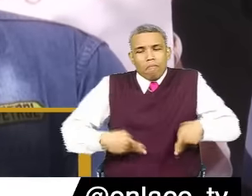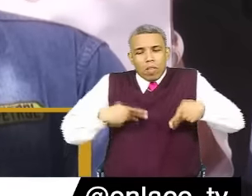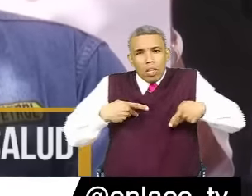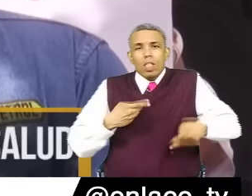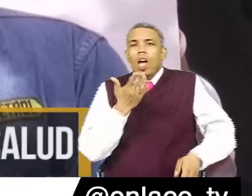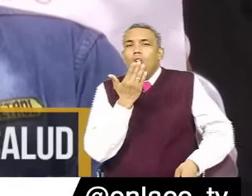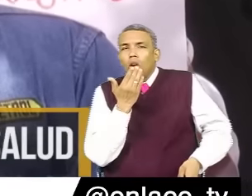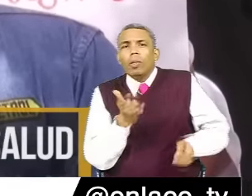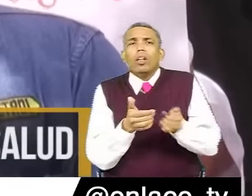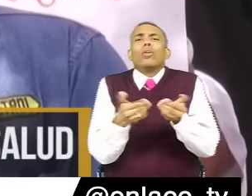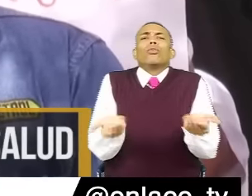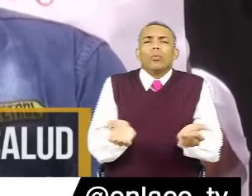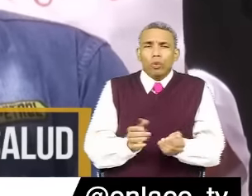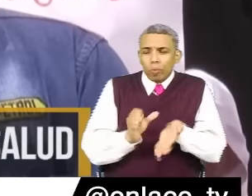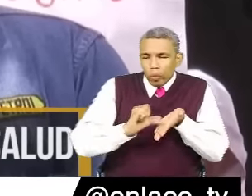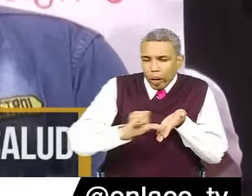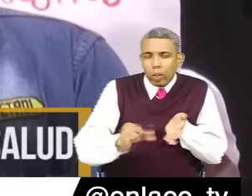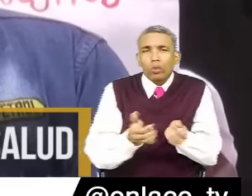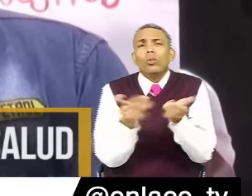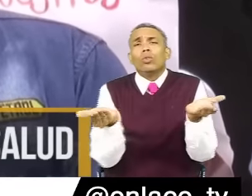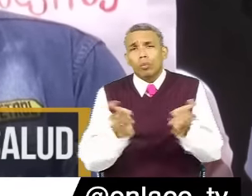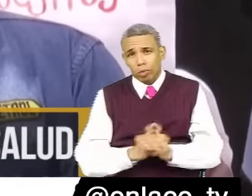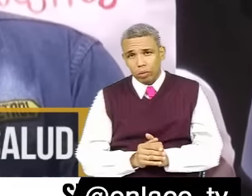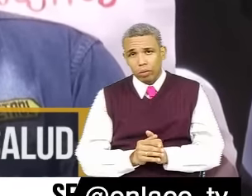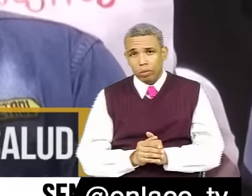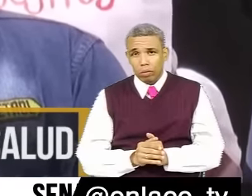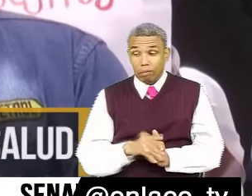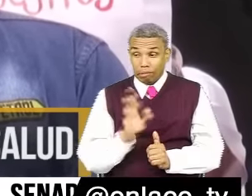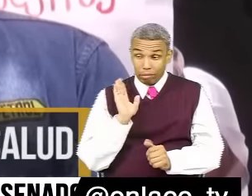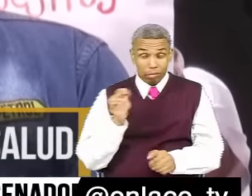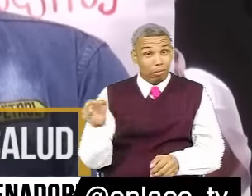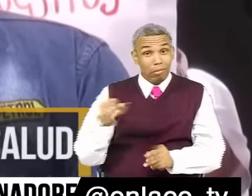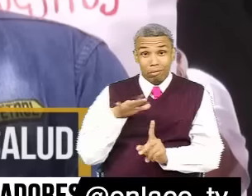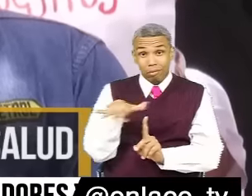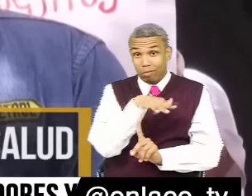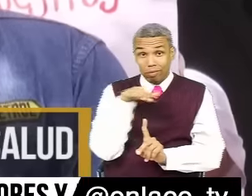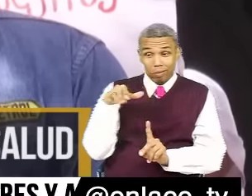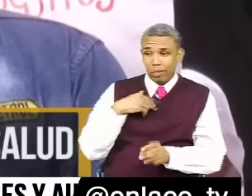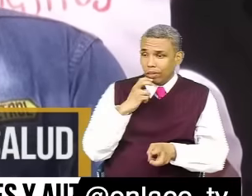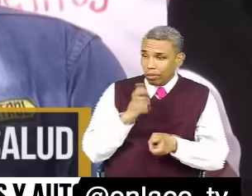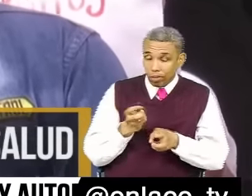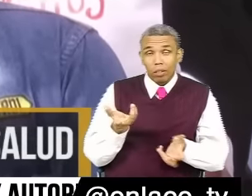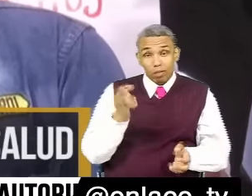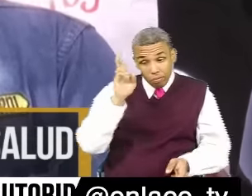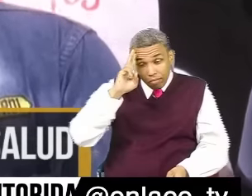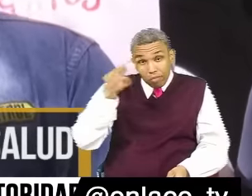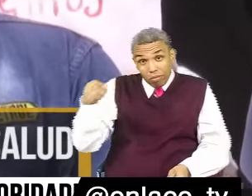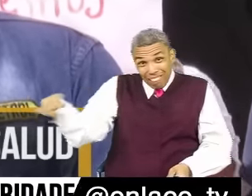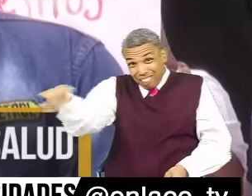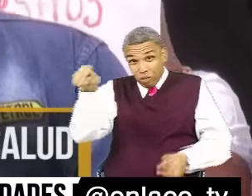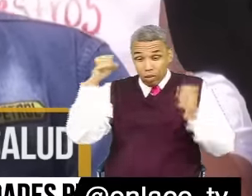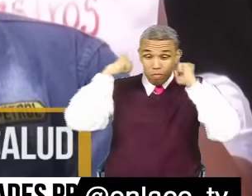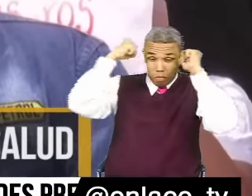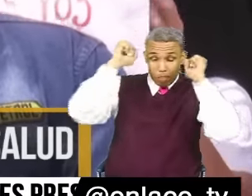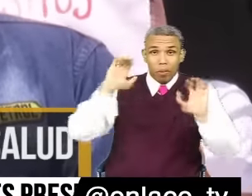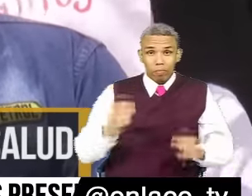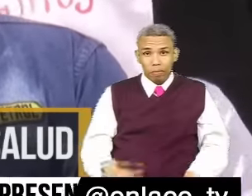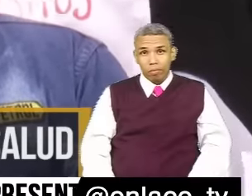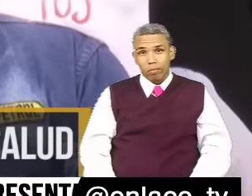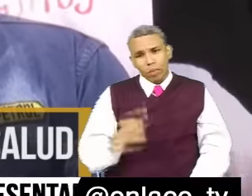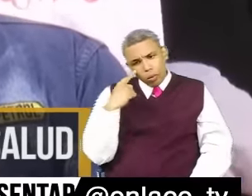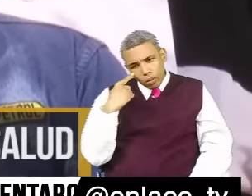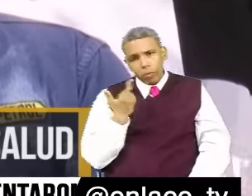donde hay funcionarios de la salud que son madres cabezas de familia. Nos parece inaudito y hacemos un llamado a